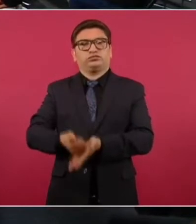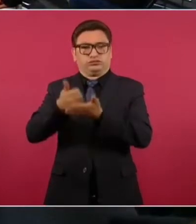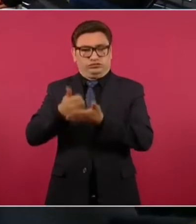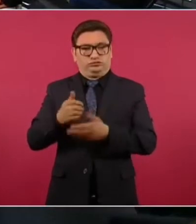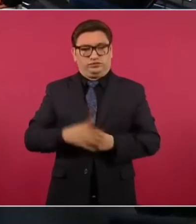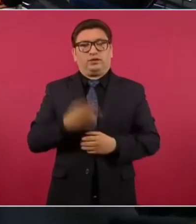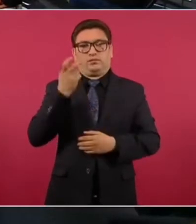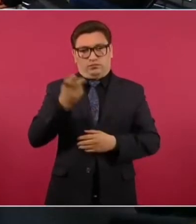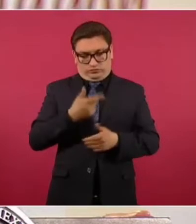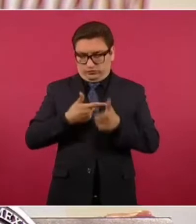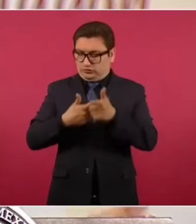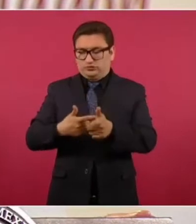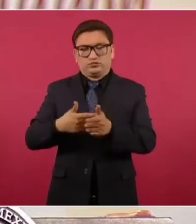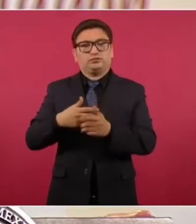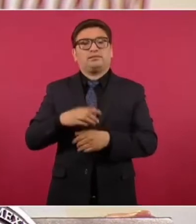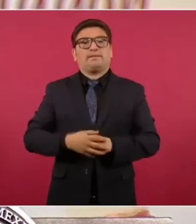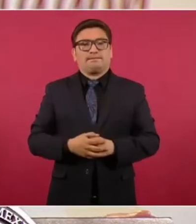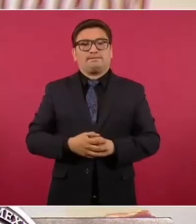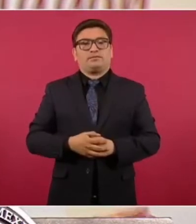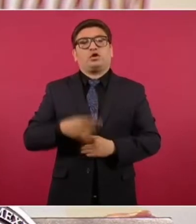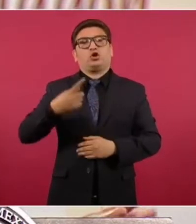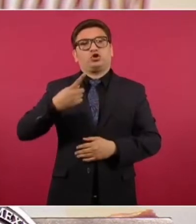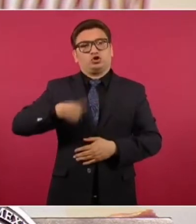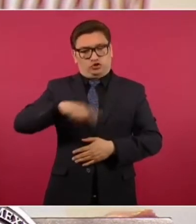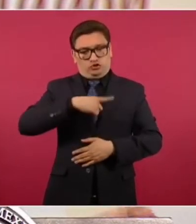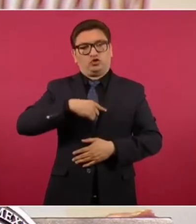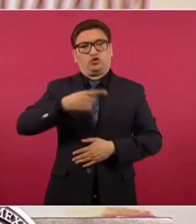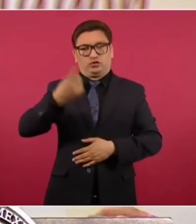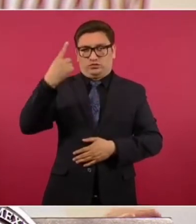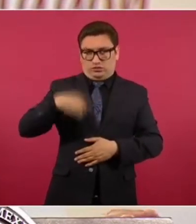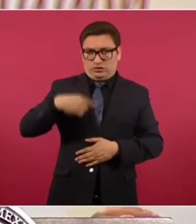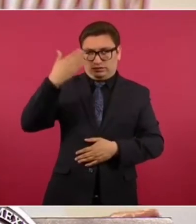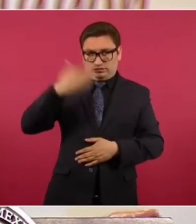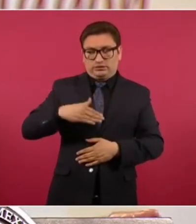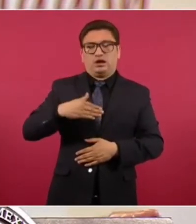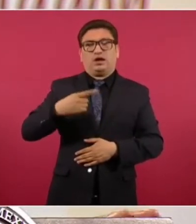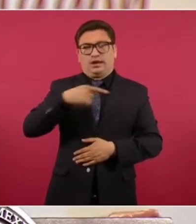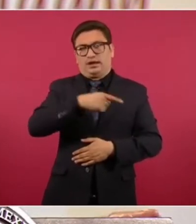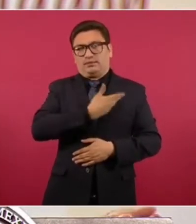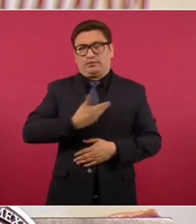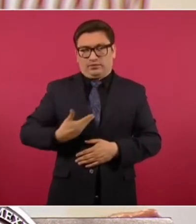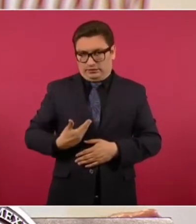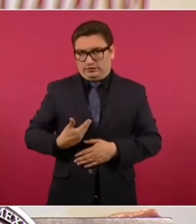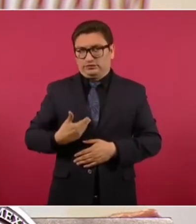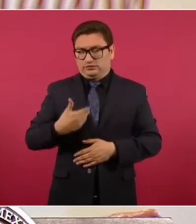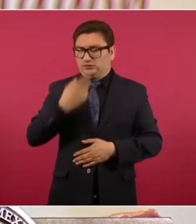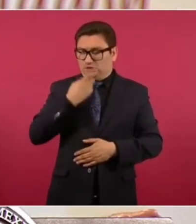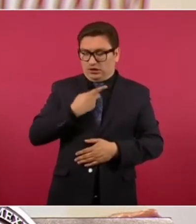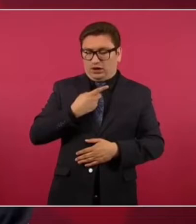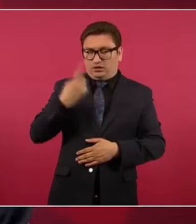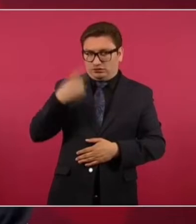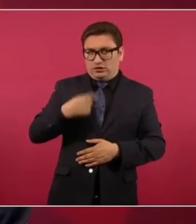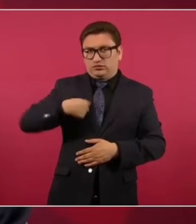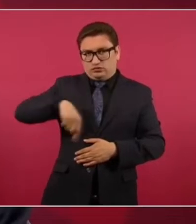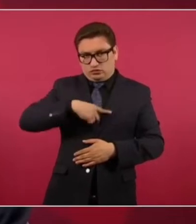Entonces estamos en eso. Efectivamente nosotros tenemos una instrucción muy precisa del presidente de la República de ir